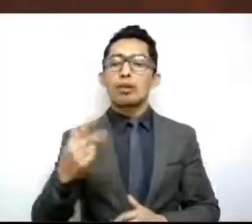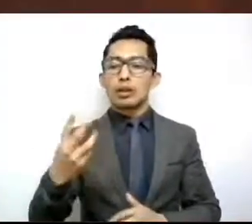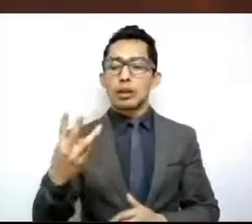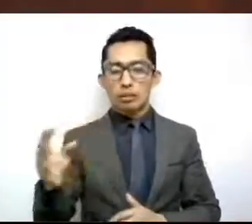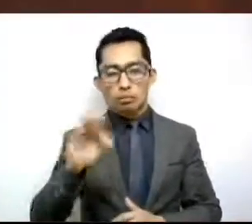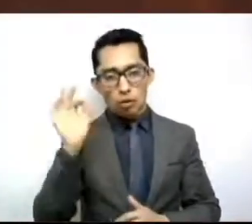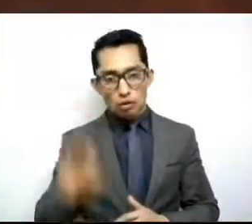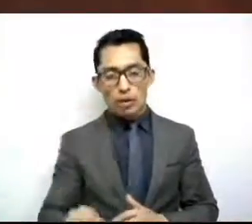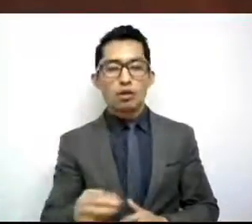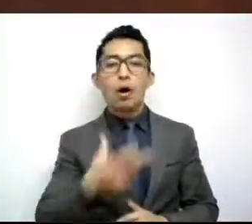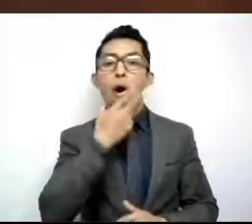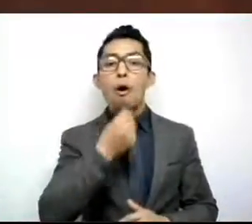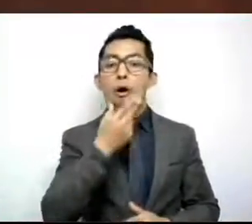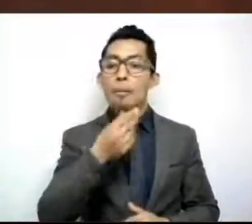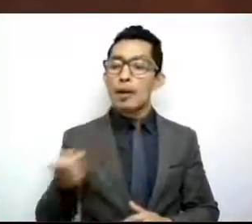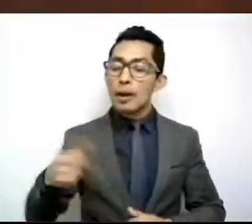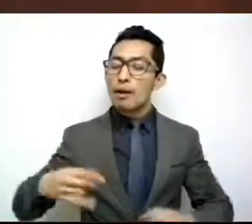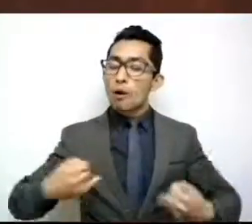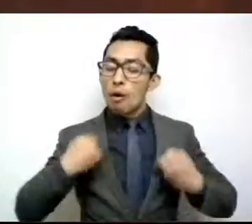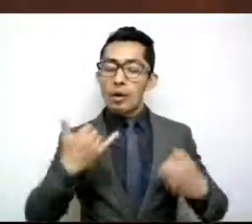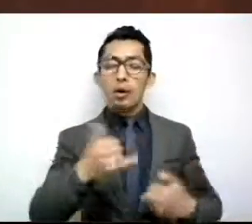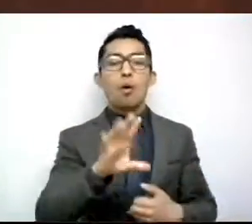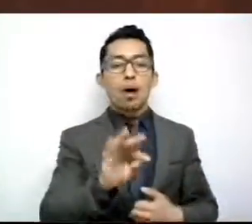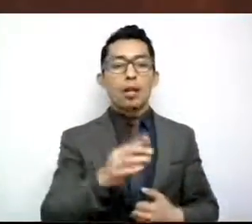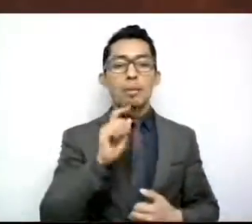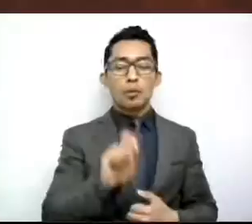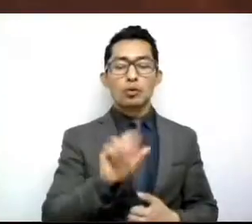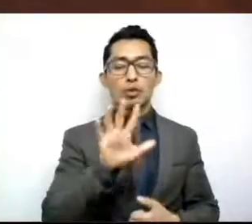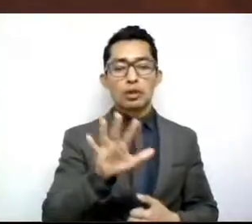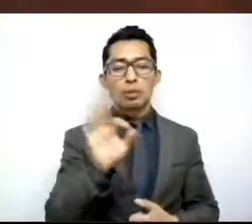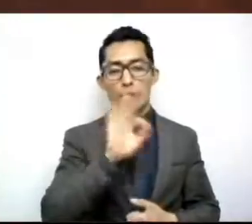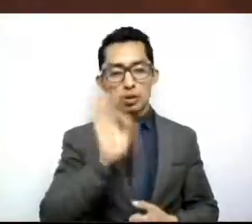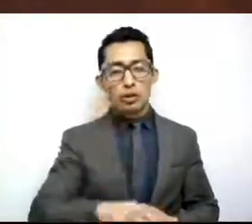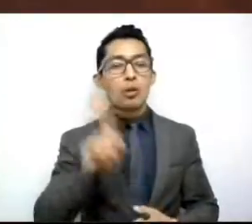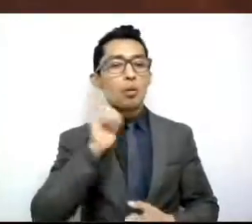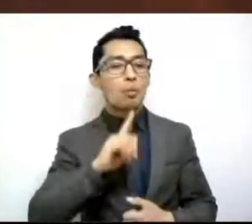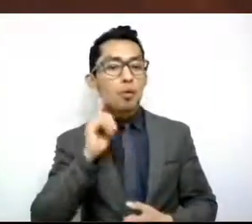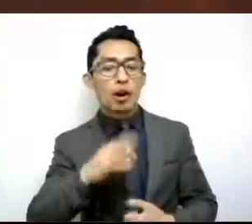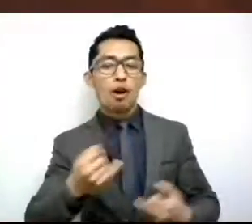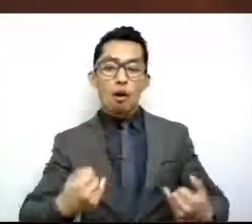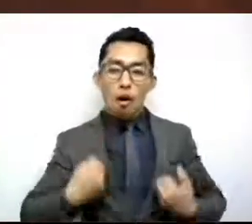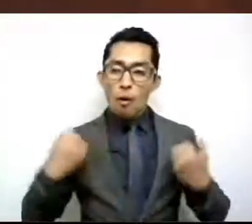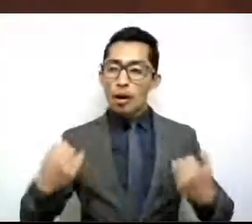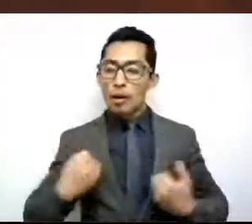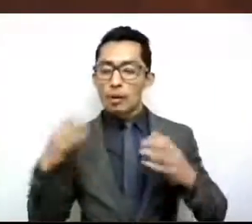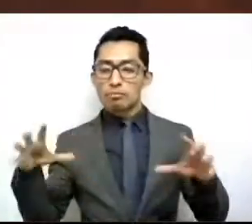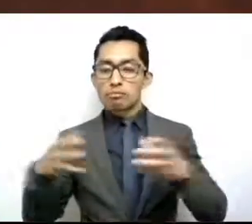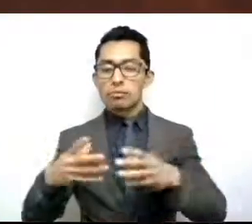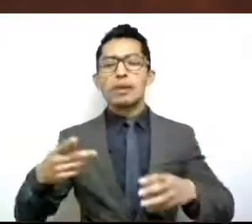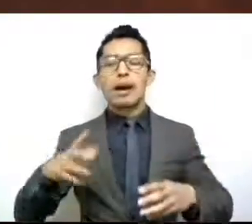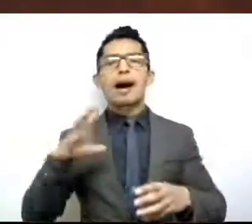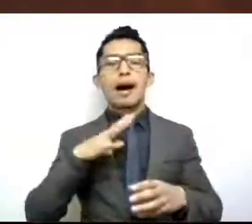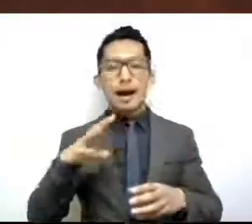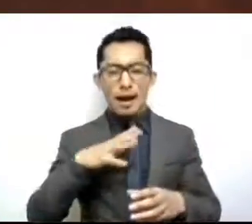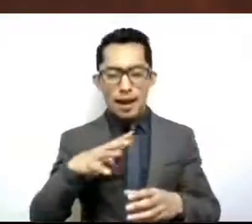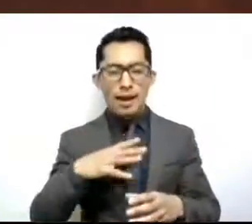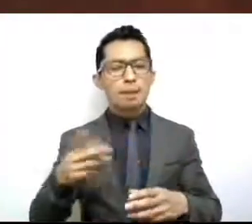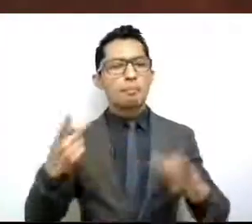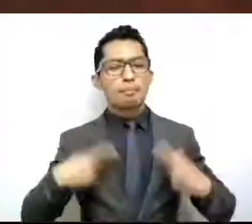67.3% de los hombres jóvenes y el 40.5% de las mujeres jóvenes formamos parte de la